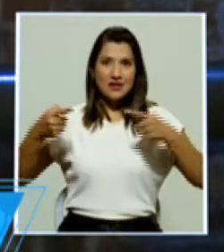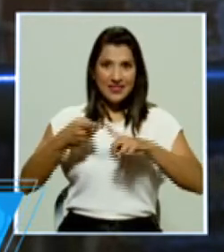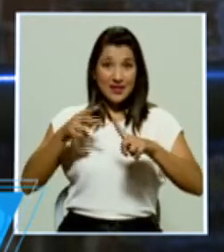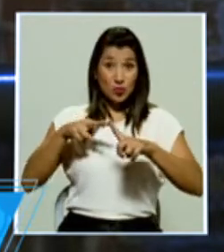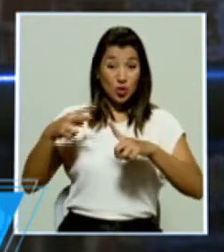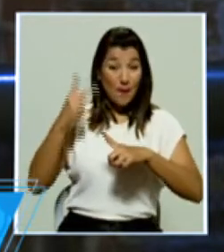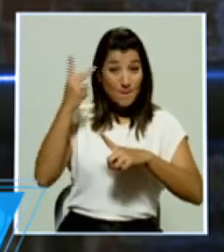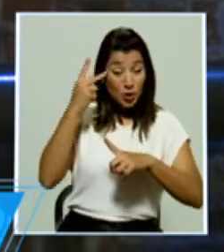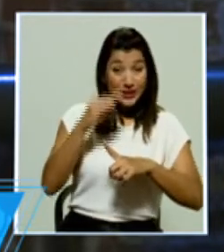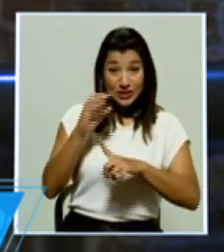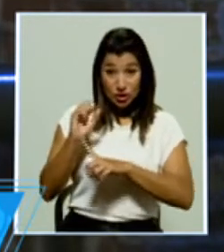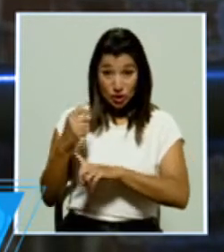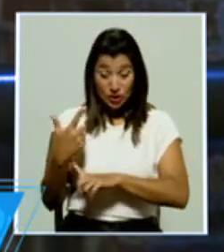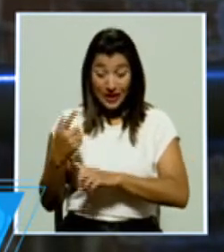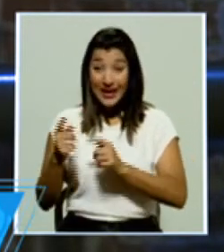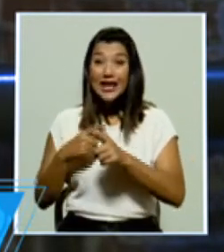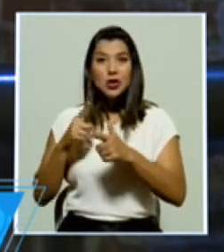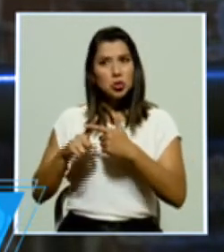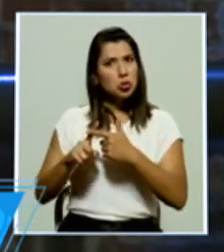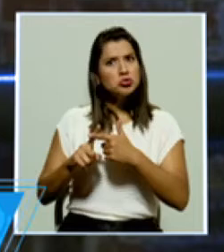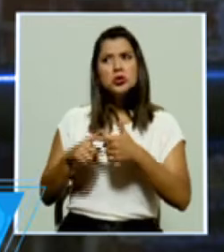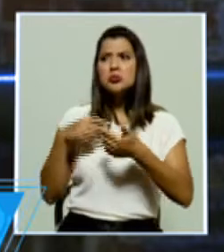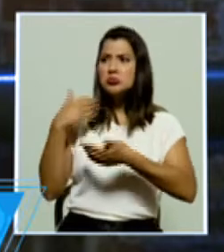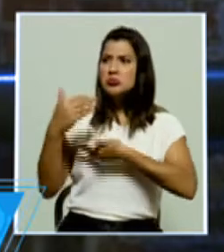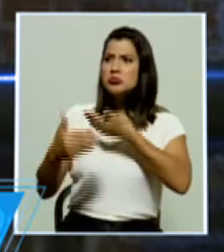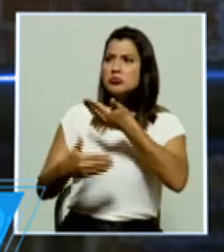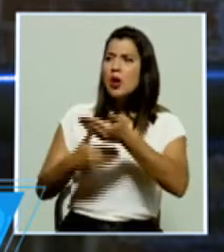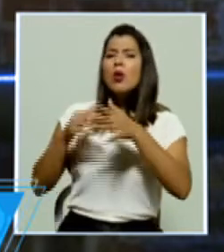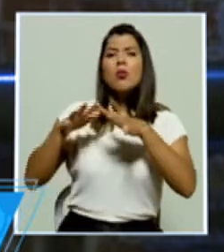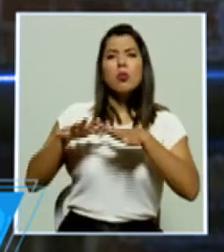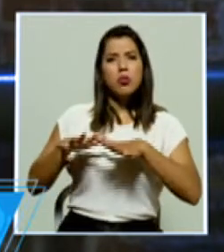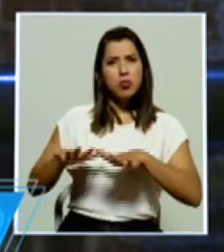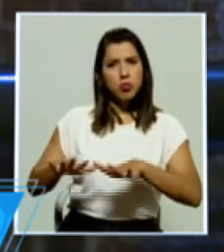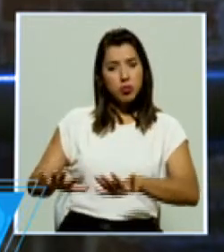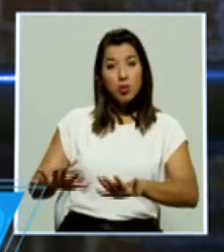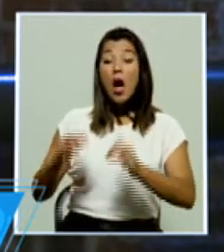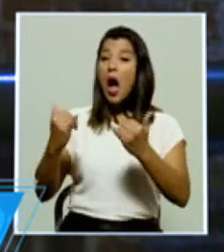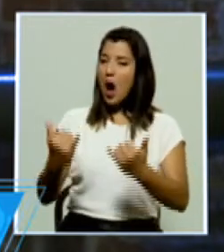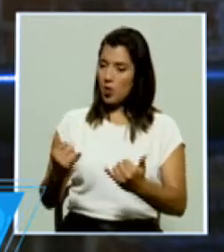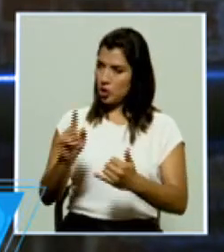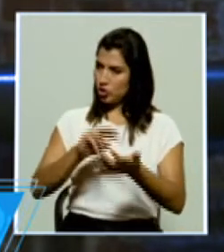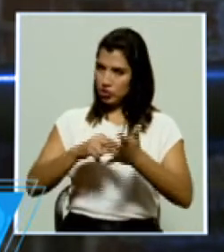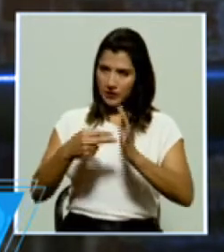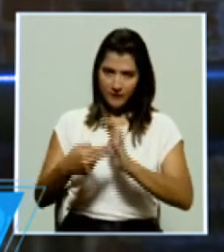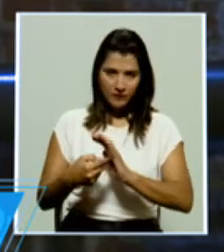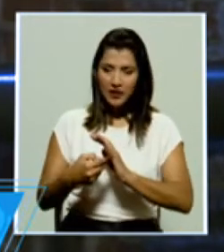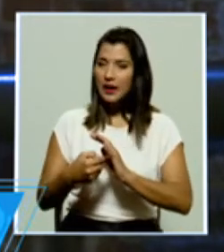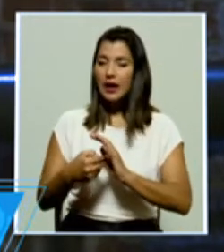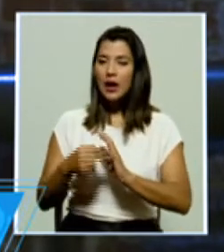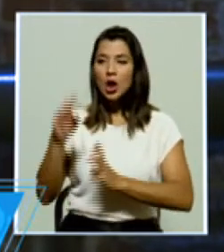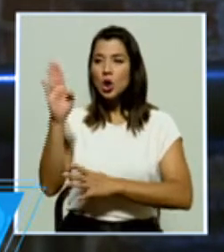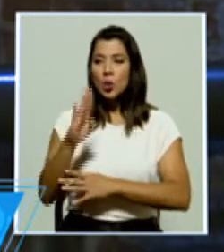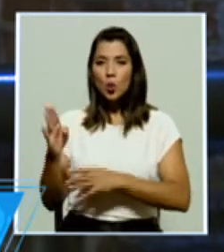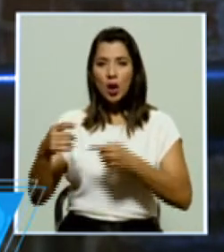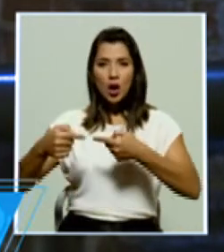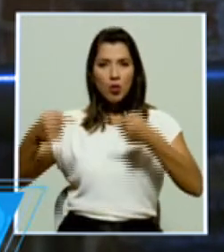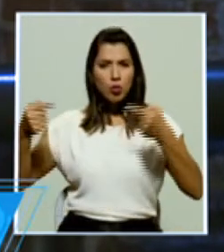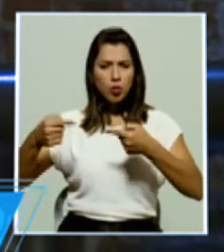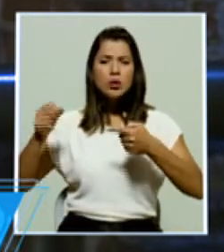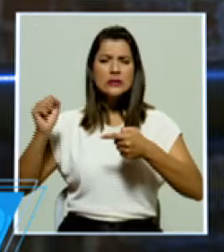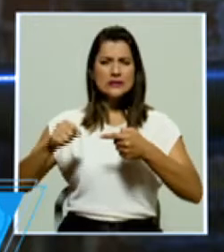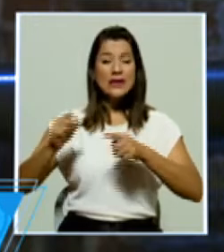entre ellos. Estas tensiones se fueron reduciendo. No quiere decir que no se mantuvieron las diferencias en los enfoques que tuvieron, pero